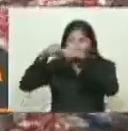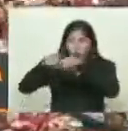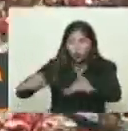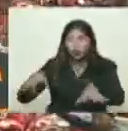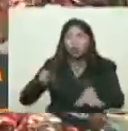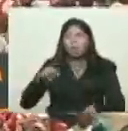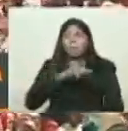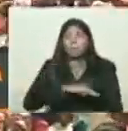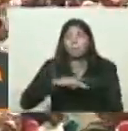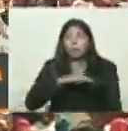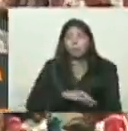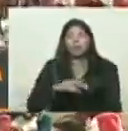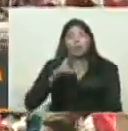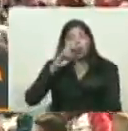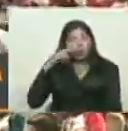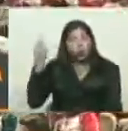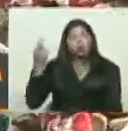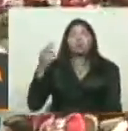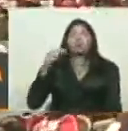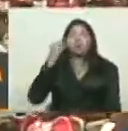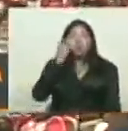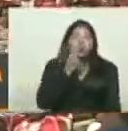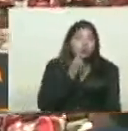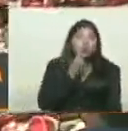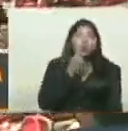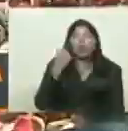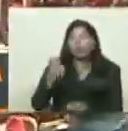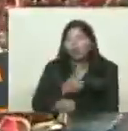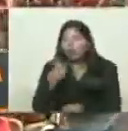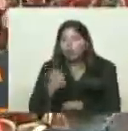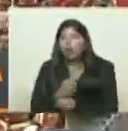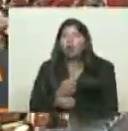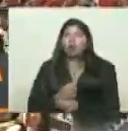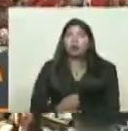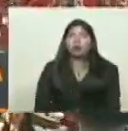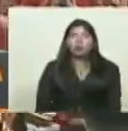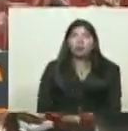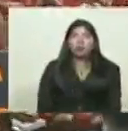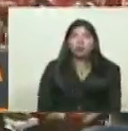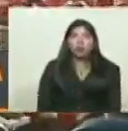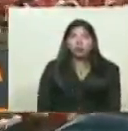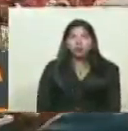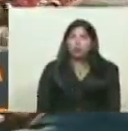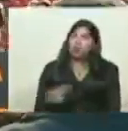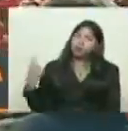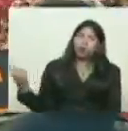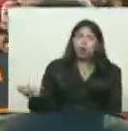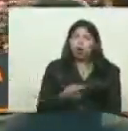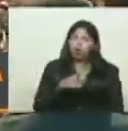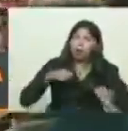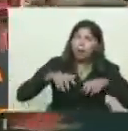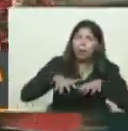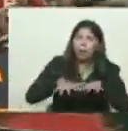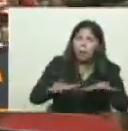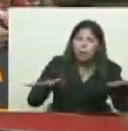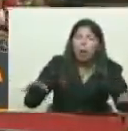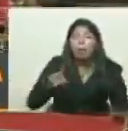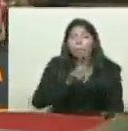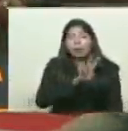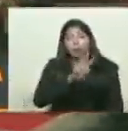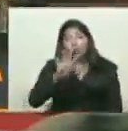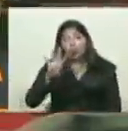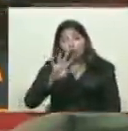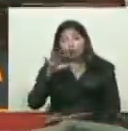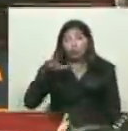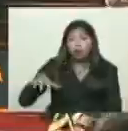Robinson, Sucre, la gran misión Saber y Trabajo, todos unidos, desplegados en los 24 estados,